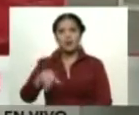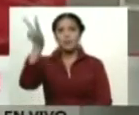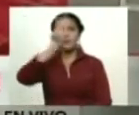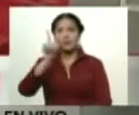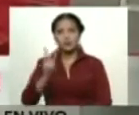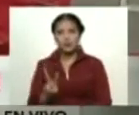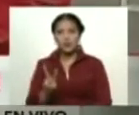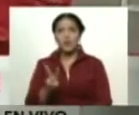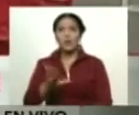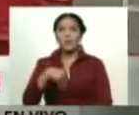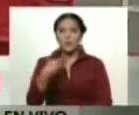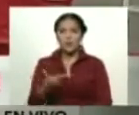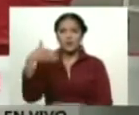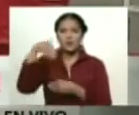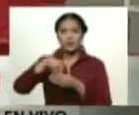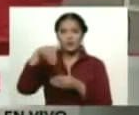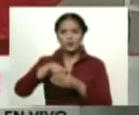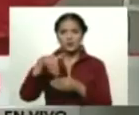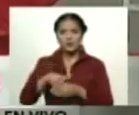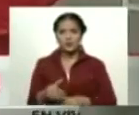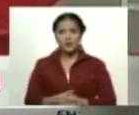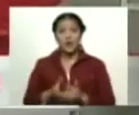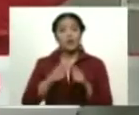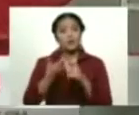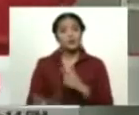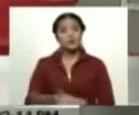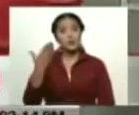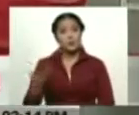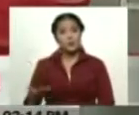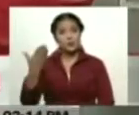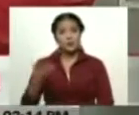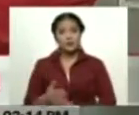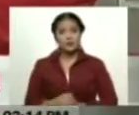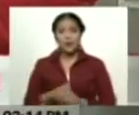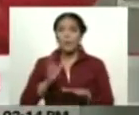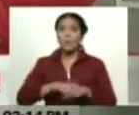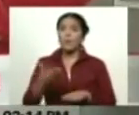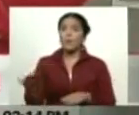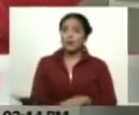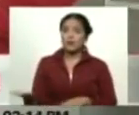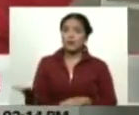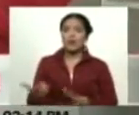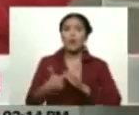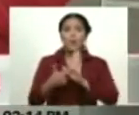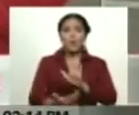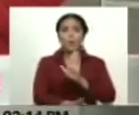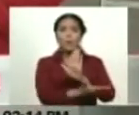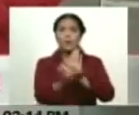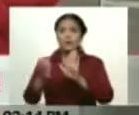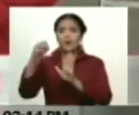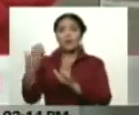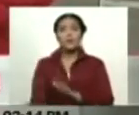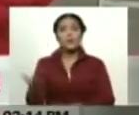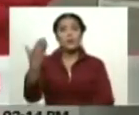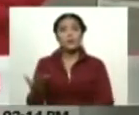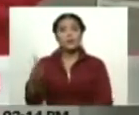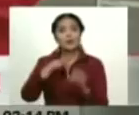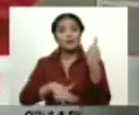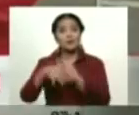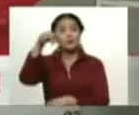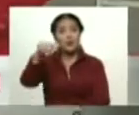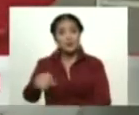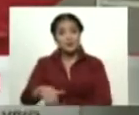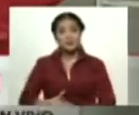cobertura de esta votación. Esto es importante porque quizás nos da un reflejo precisamente de la importancia de lo que está ocurriendo acá,